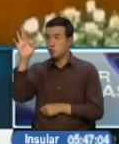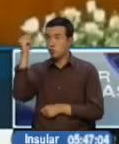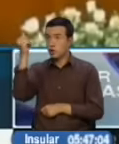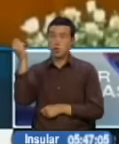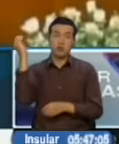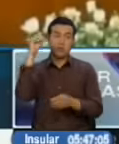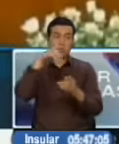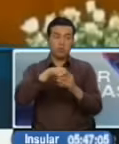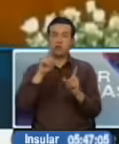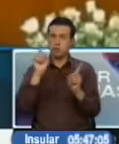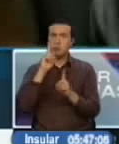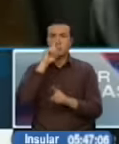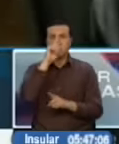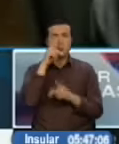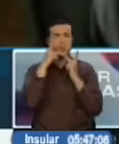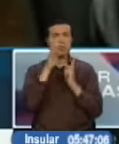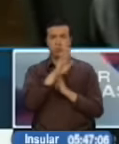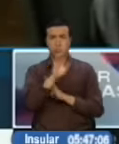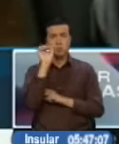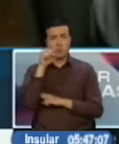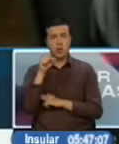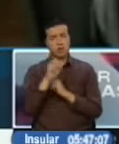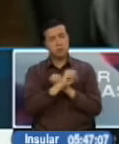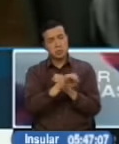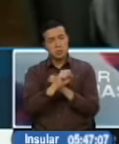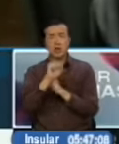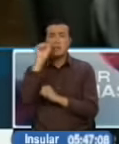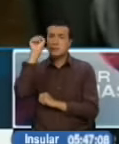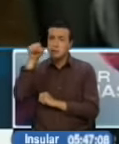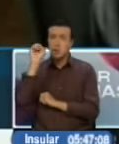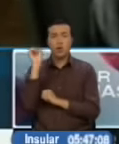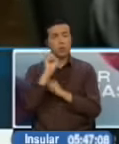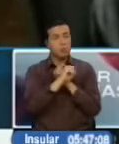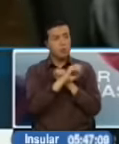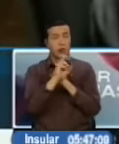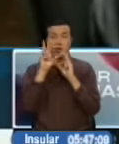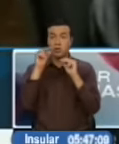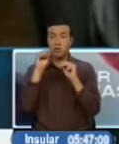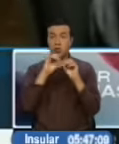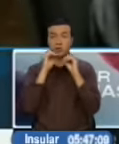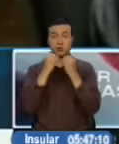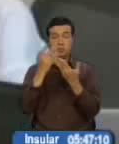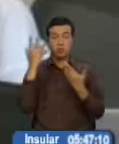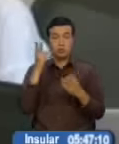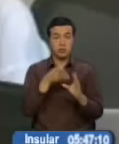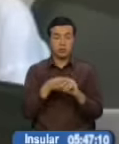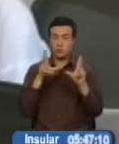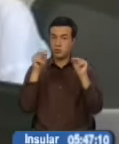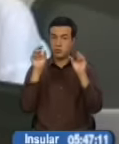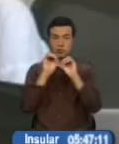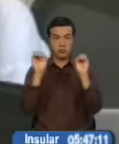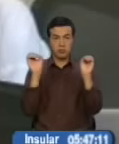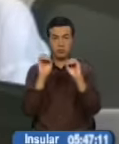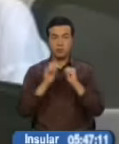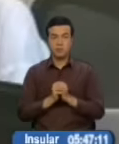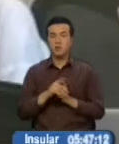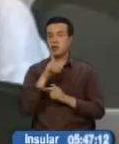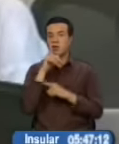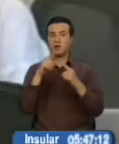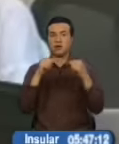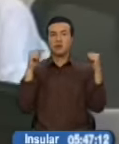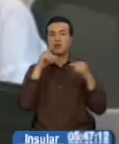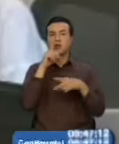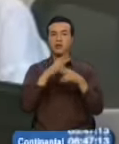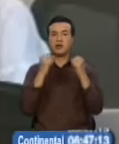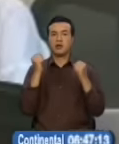los empleados públicos podrán hacer campaña por el sí o por el no, sin que se involucre a ningún partido político. Uno de los principales opositores es